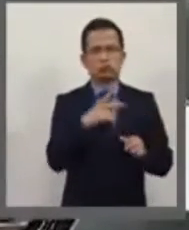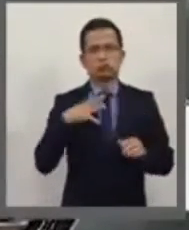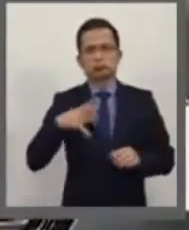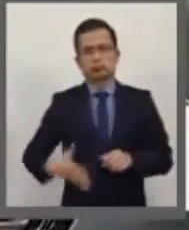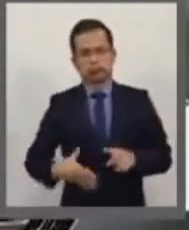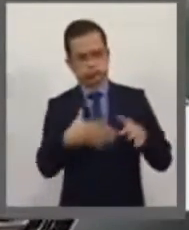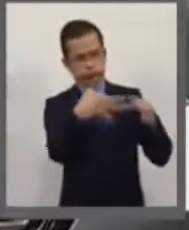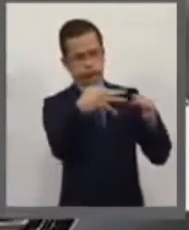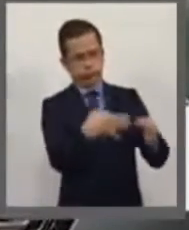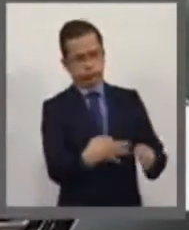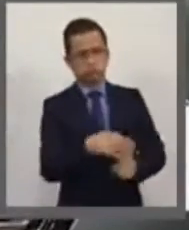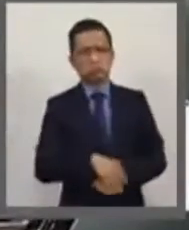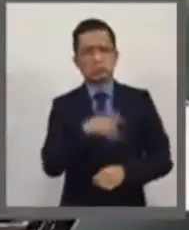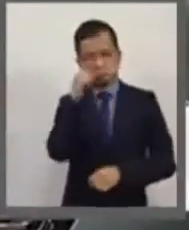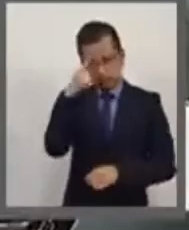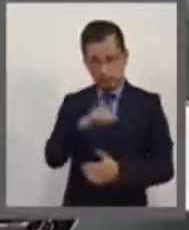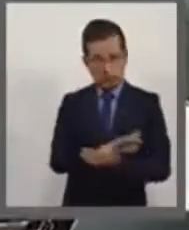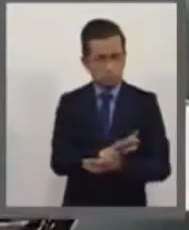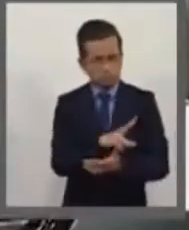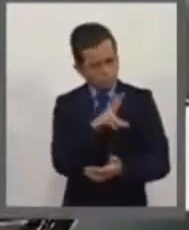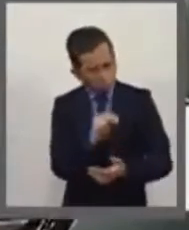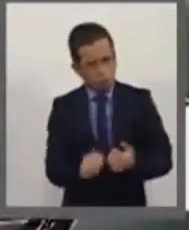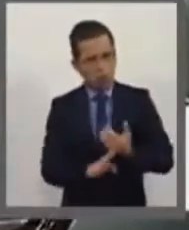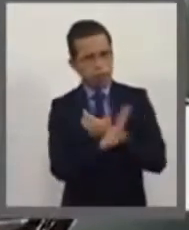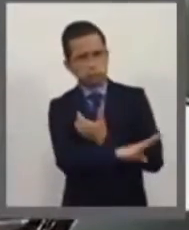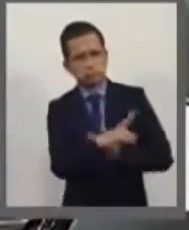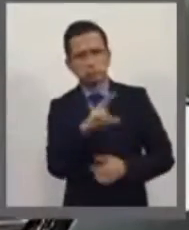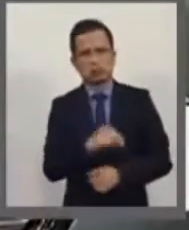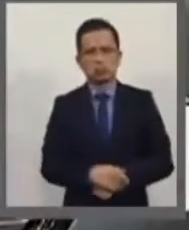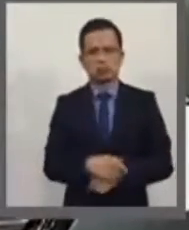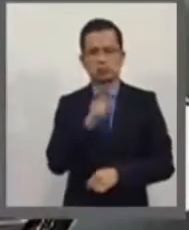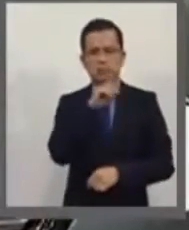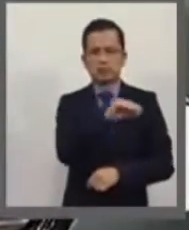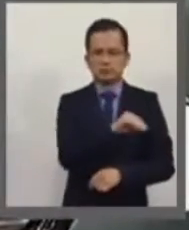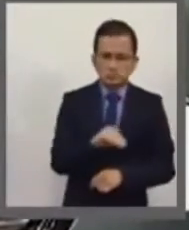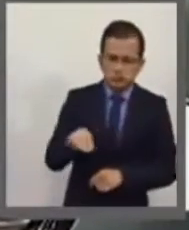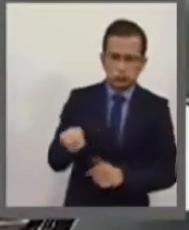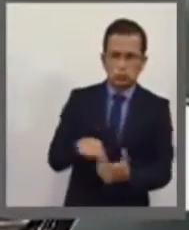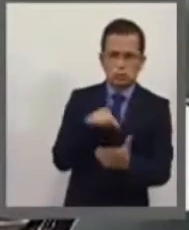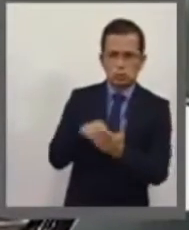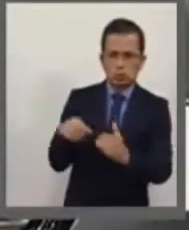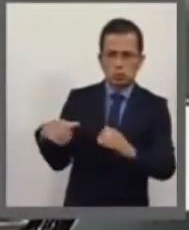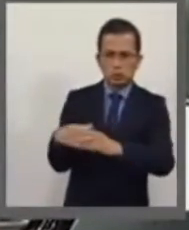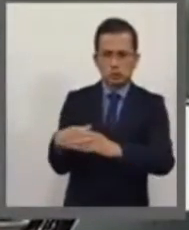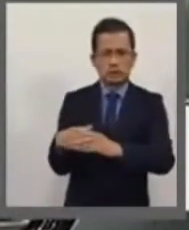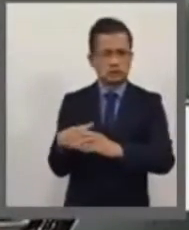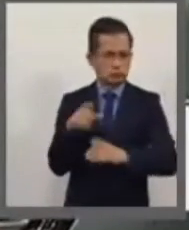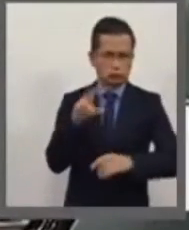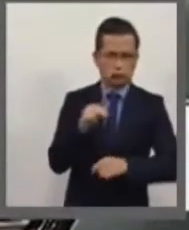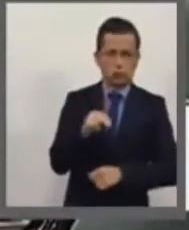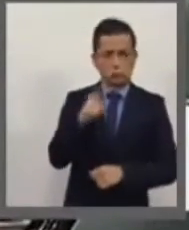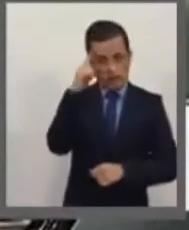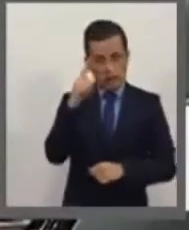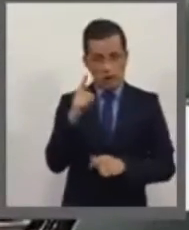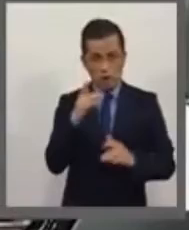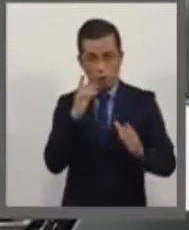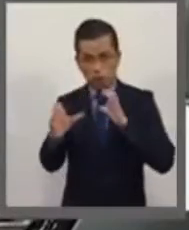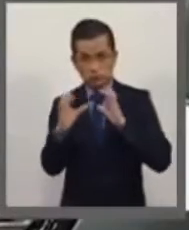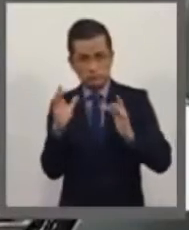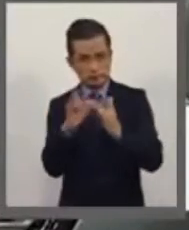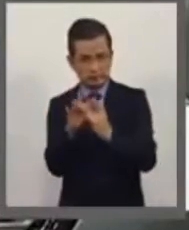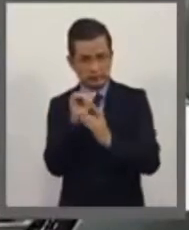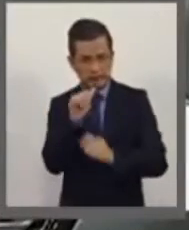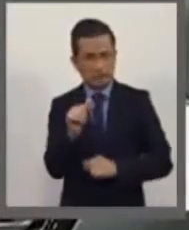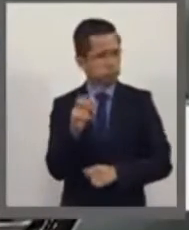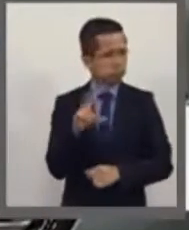ser discriminados, a ser alojados en una estación migratoria, a no ser incomunicados, a no ser